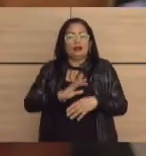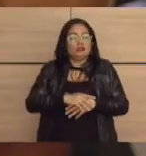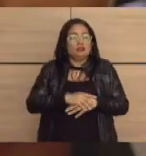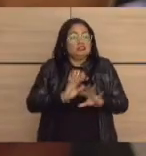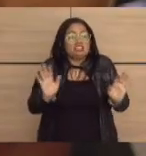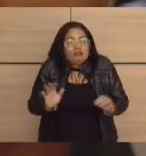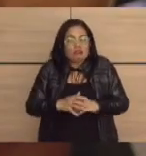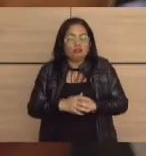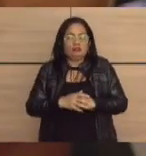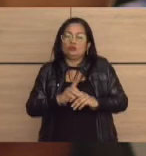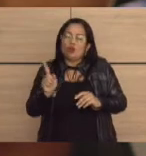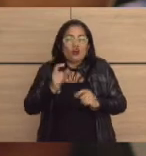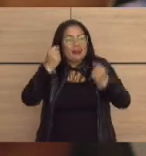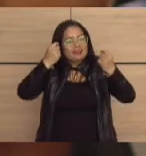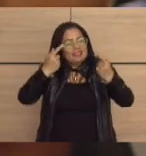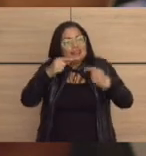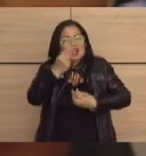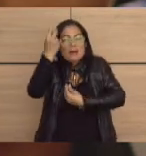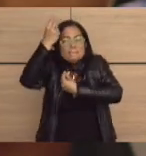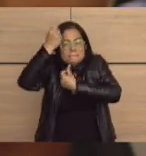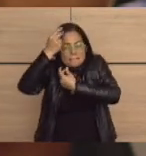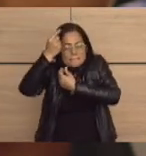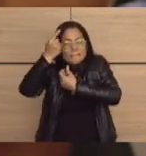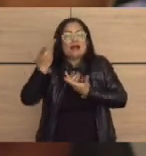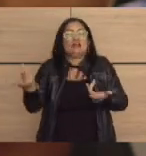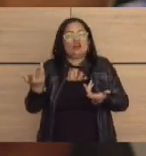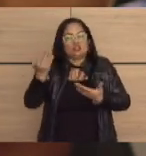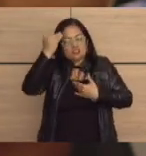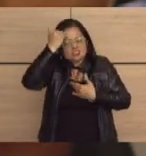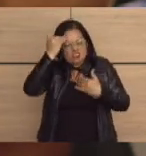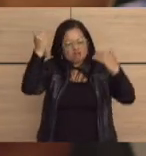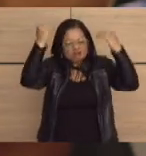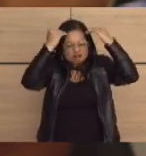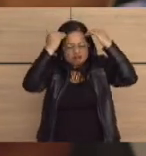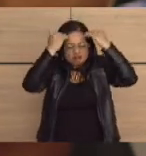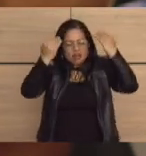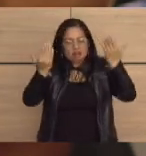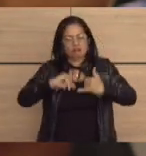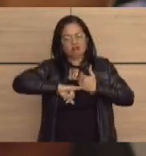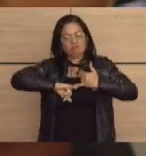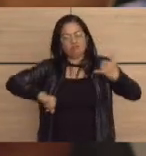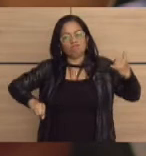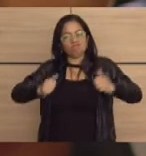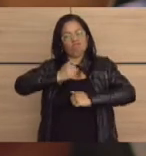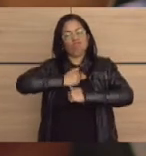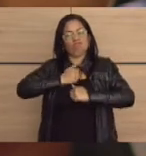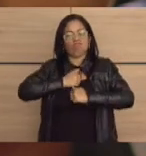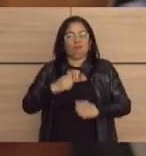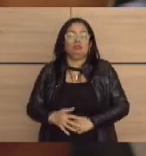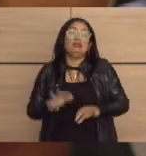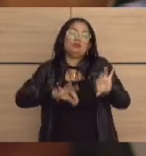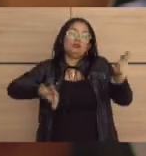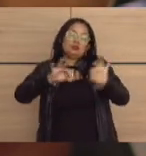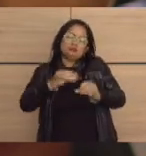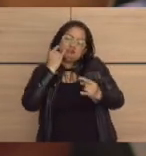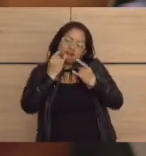menos. Entender que ahí hay un valor, un saber, una autonomía. Hay algo muy interesante que pensar,